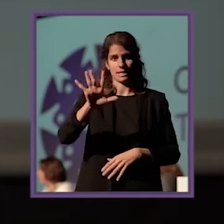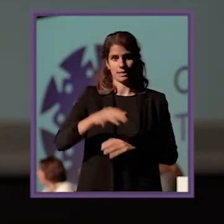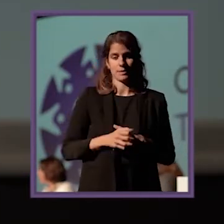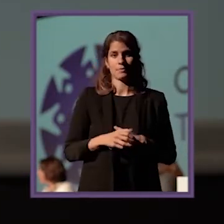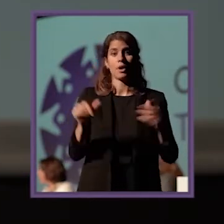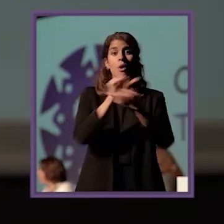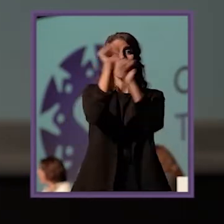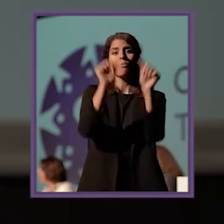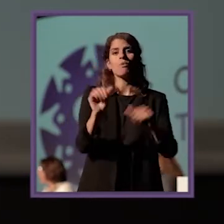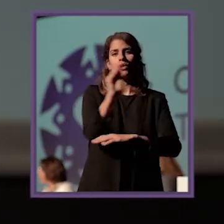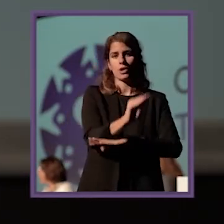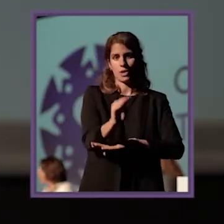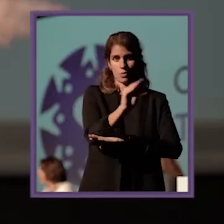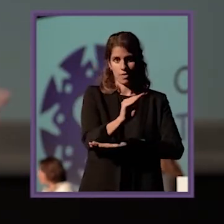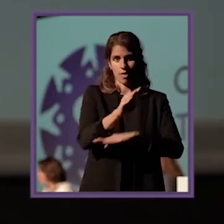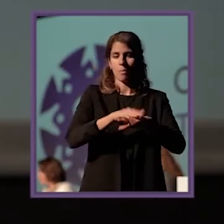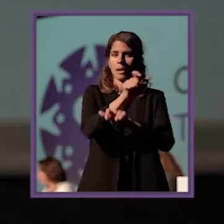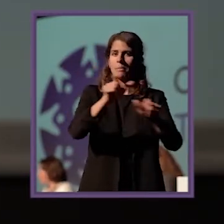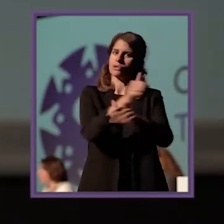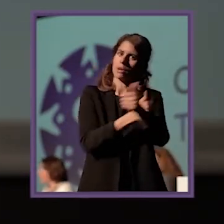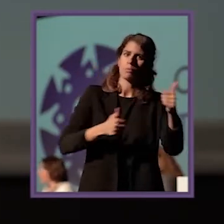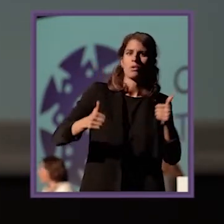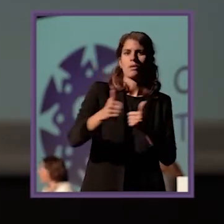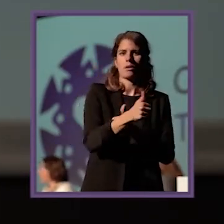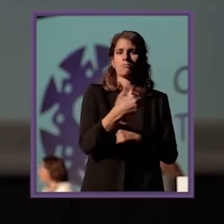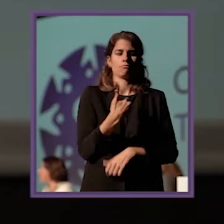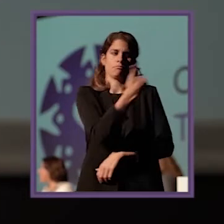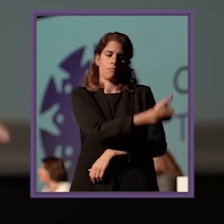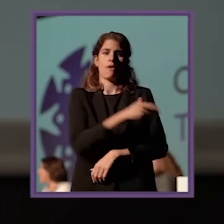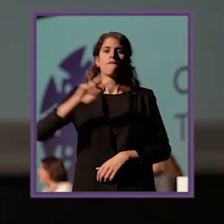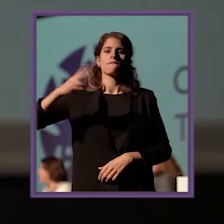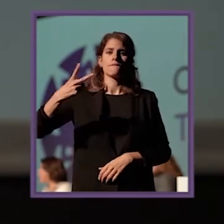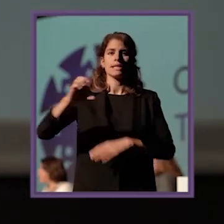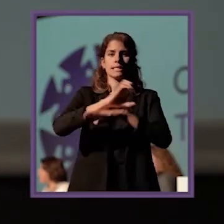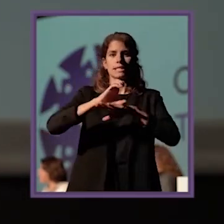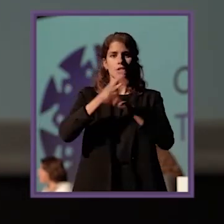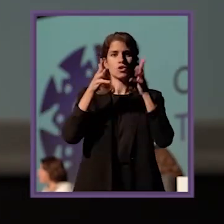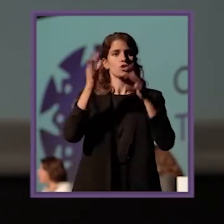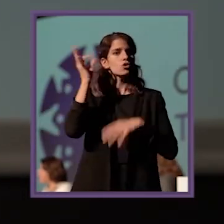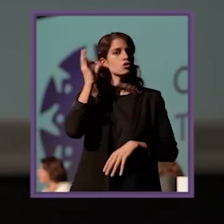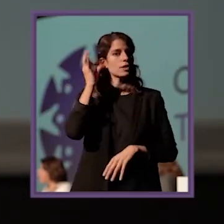cuidados para nuestra gente. Ya las viceconsejeras tendrán la oportunidad